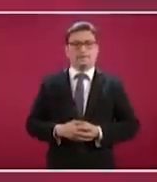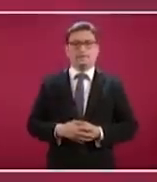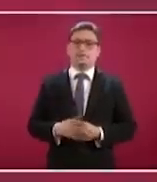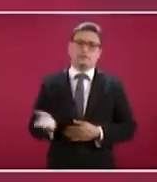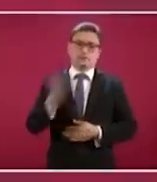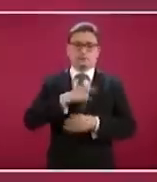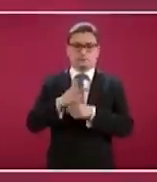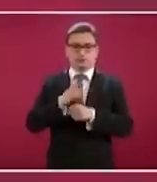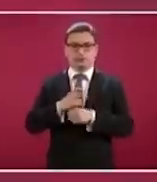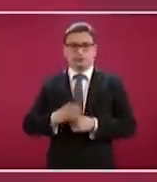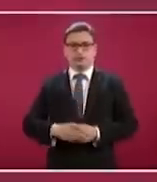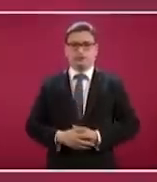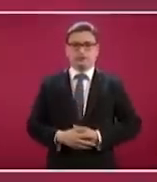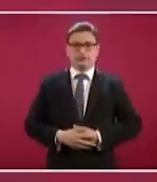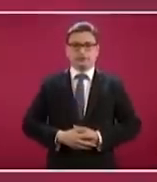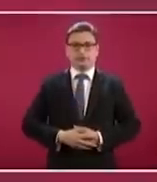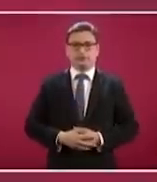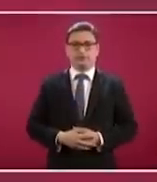les invito a Puebla.